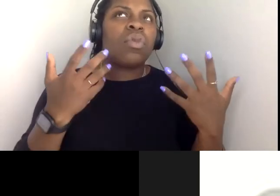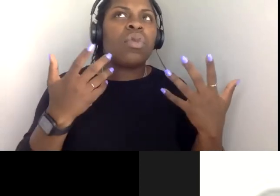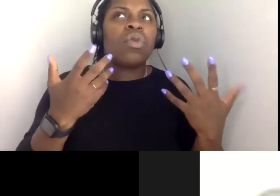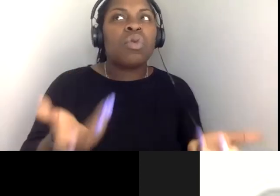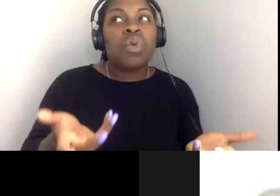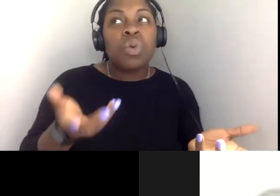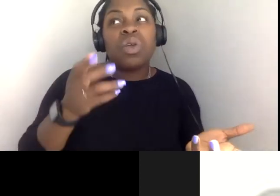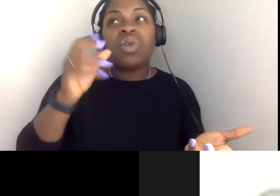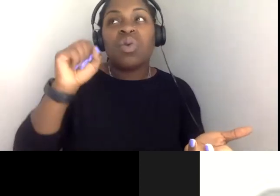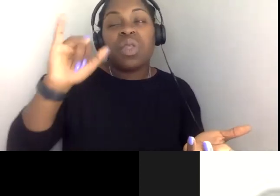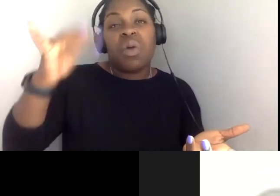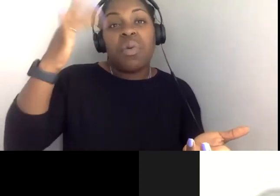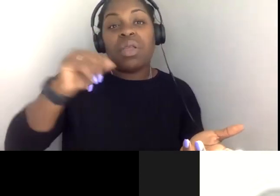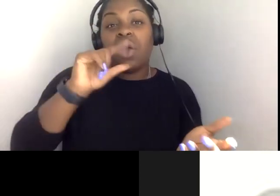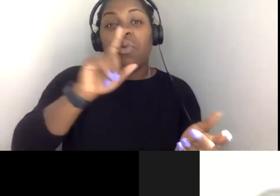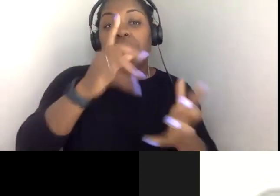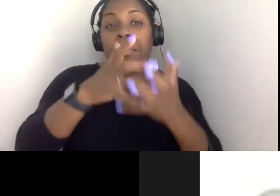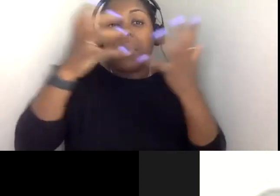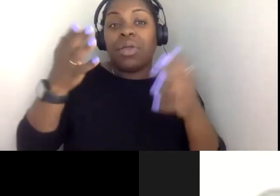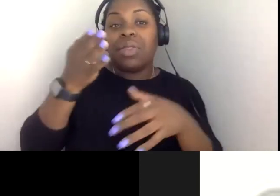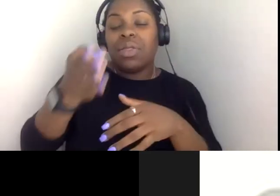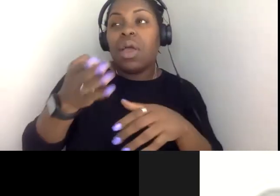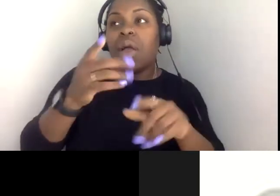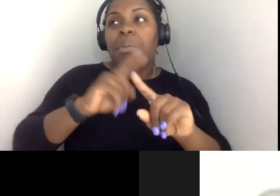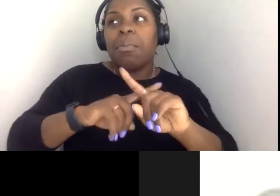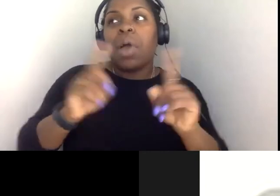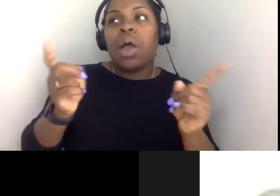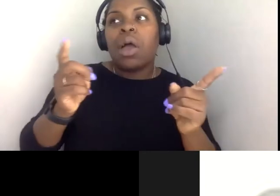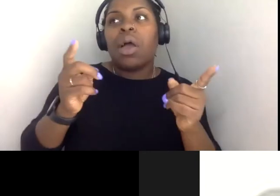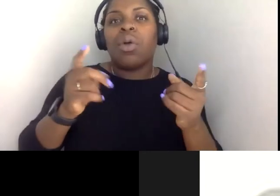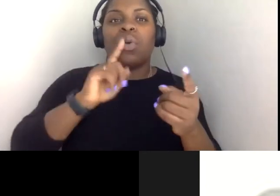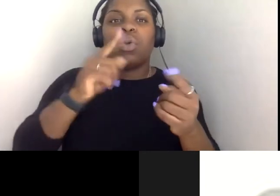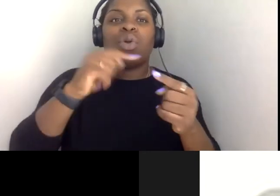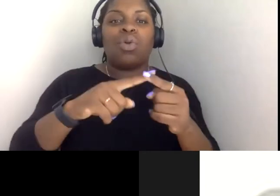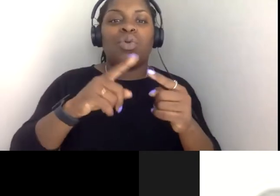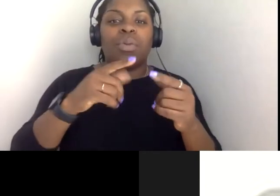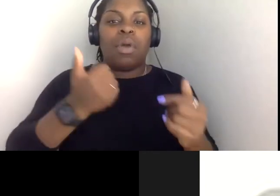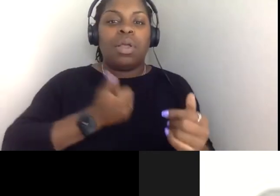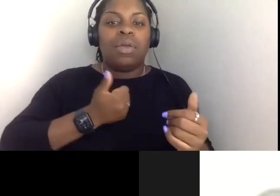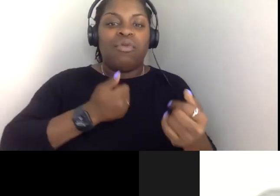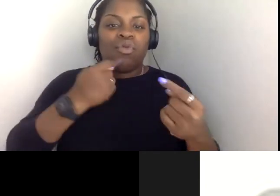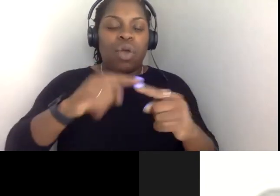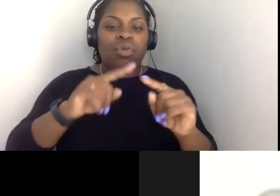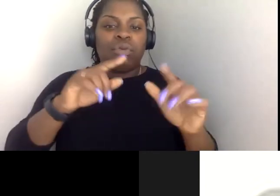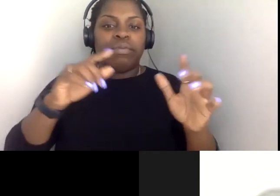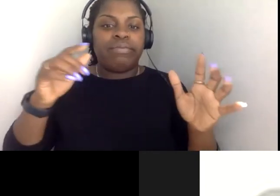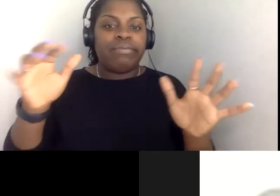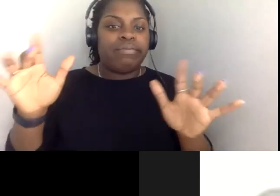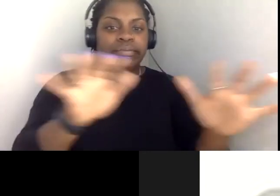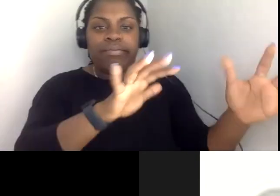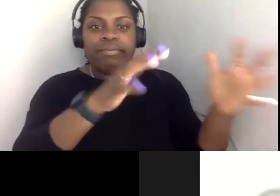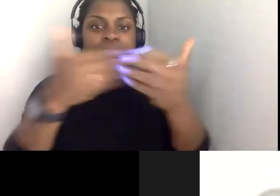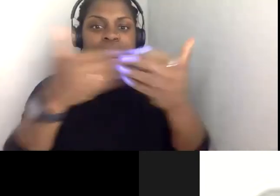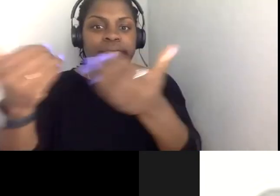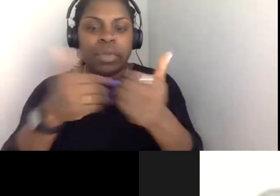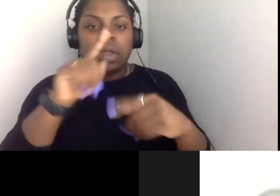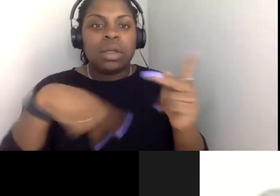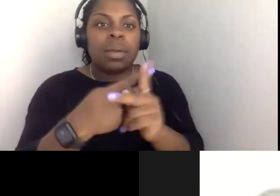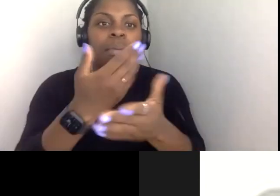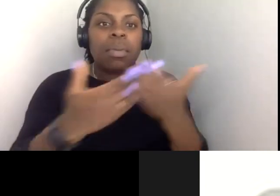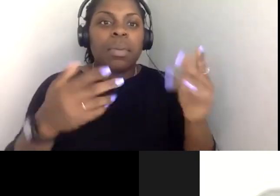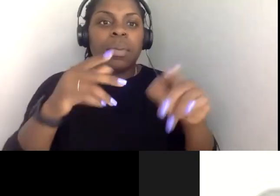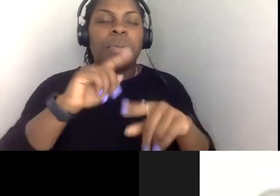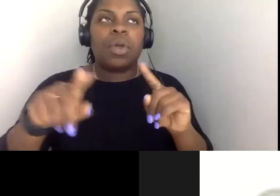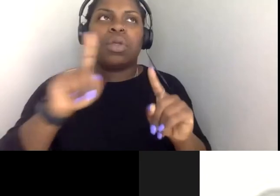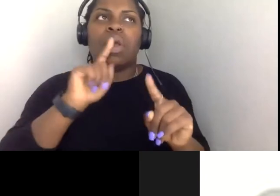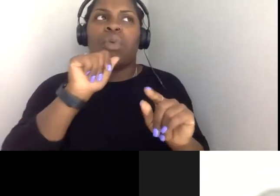electrónico, así que por eso es que no hay mucha información, y hemos tratado de hablar con estos estados y hemos enviado